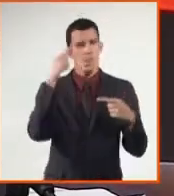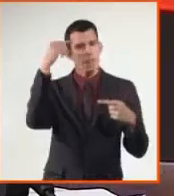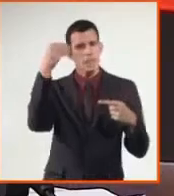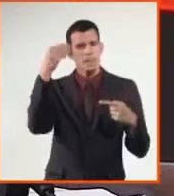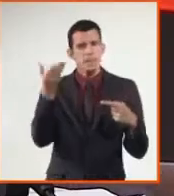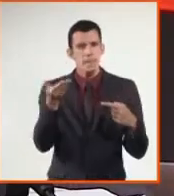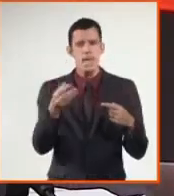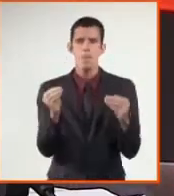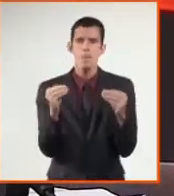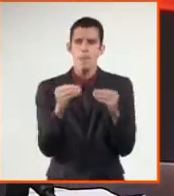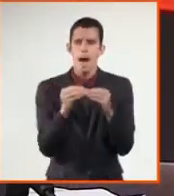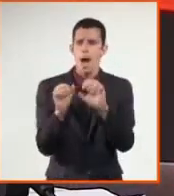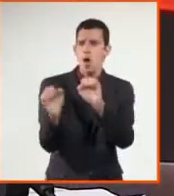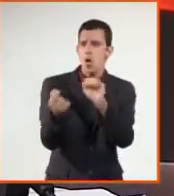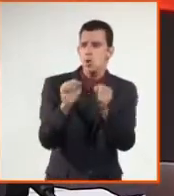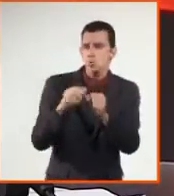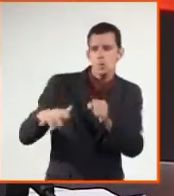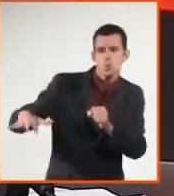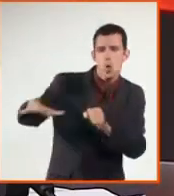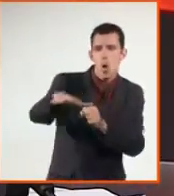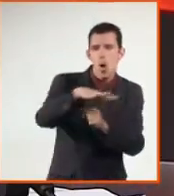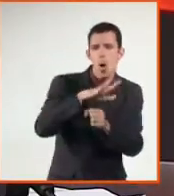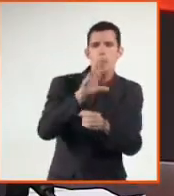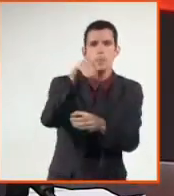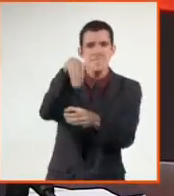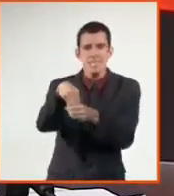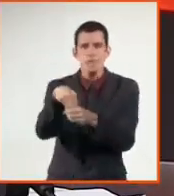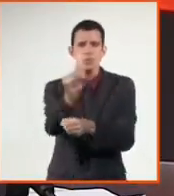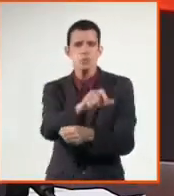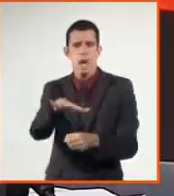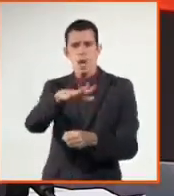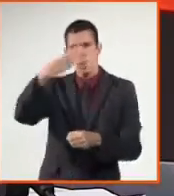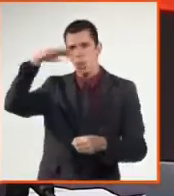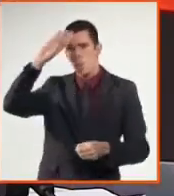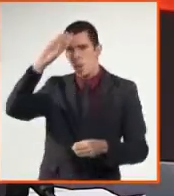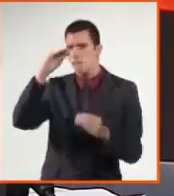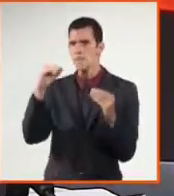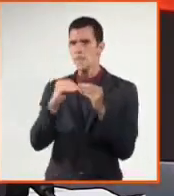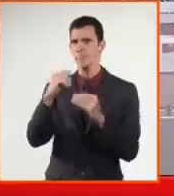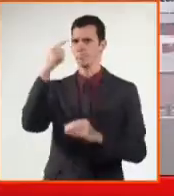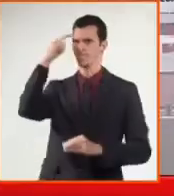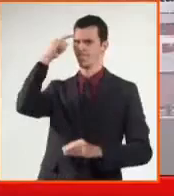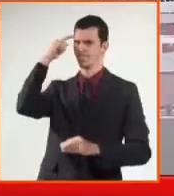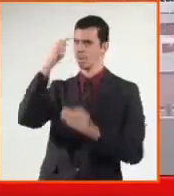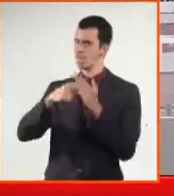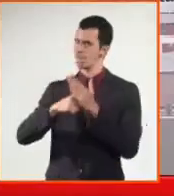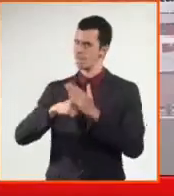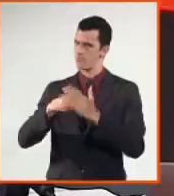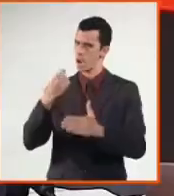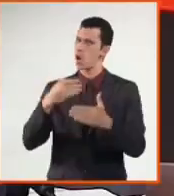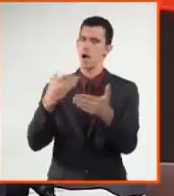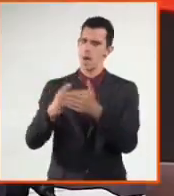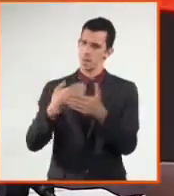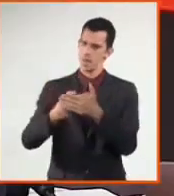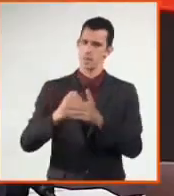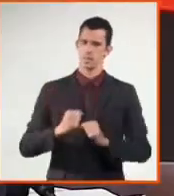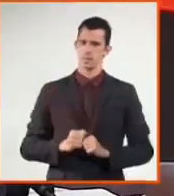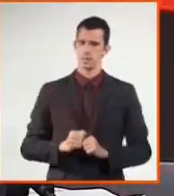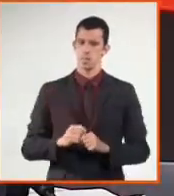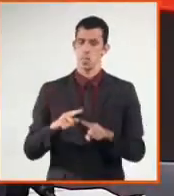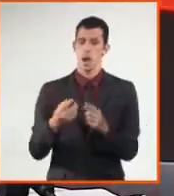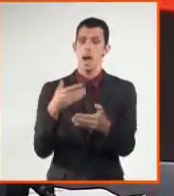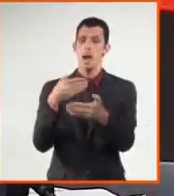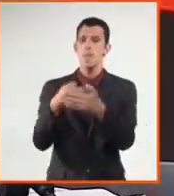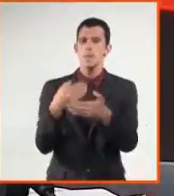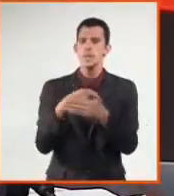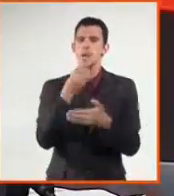en correspondencia con la situación que hoy tenemos hay que decir que el sector estatal es imprescindible que